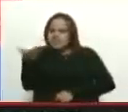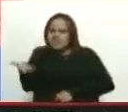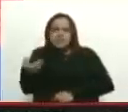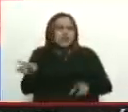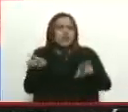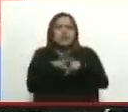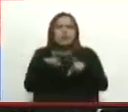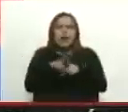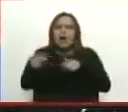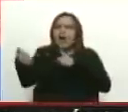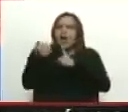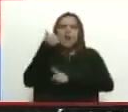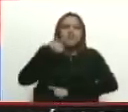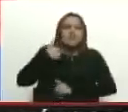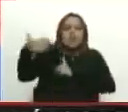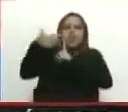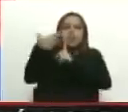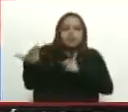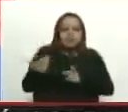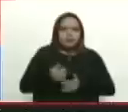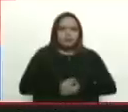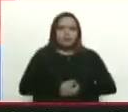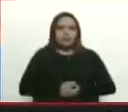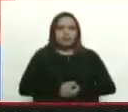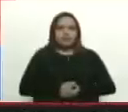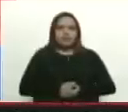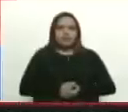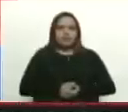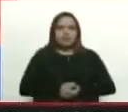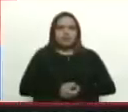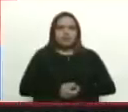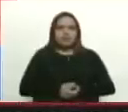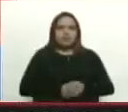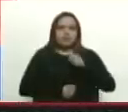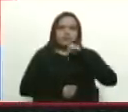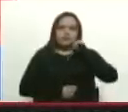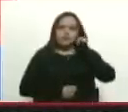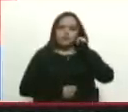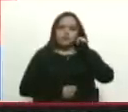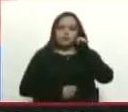ofensa. La duda ofende, no dicen así, la duda ofende.